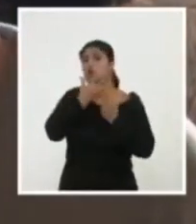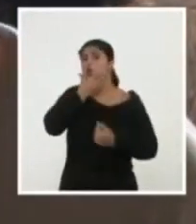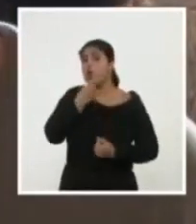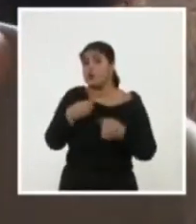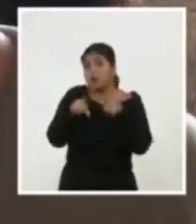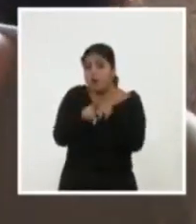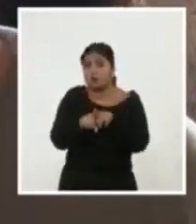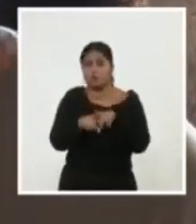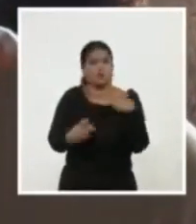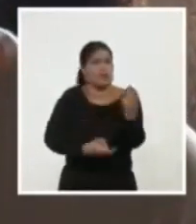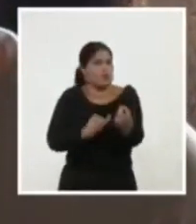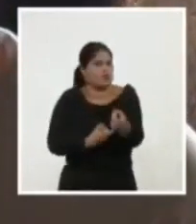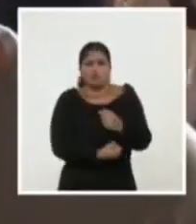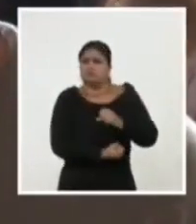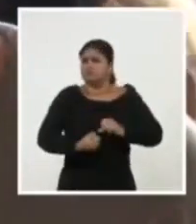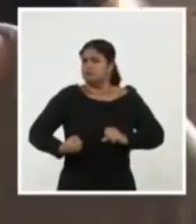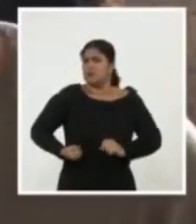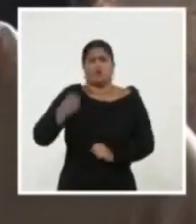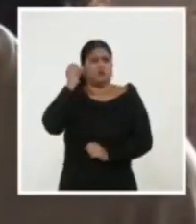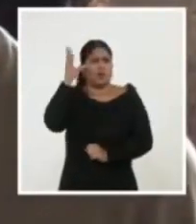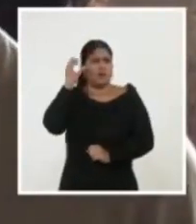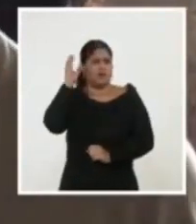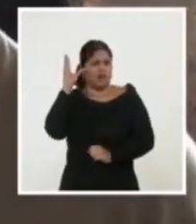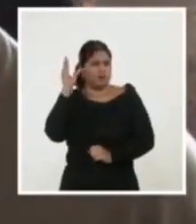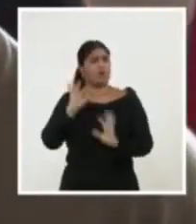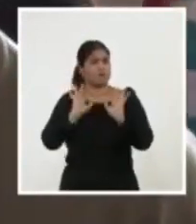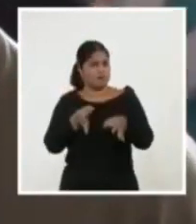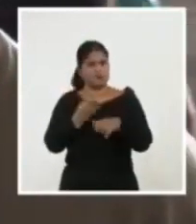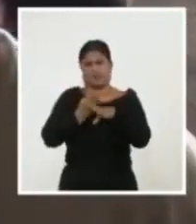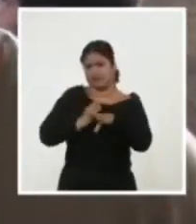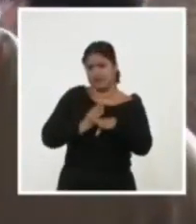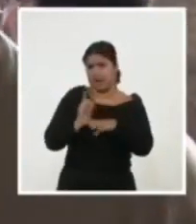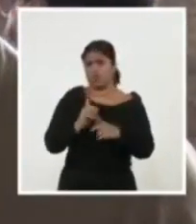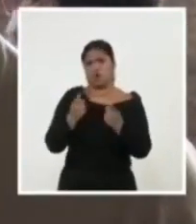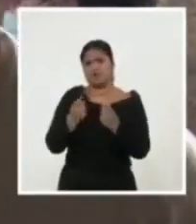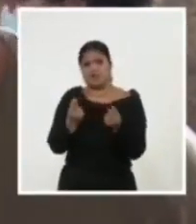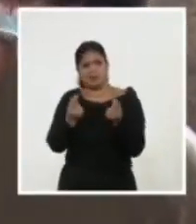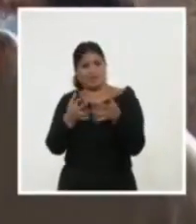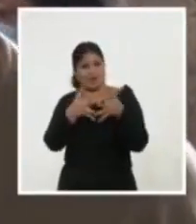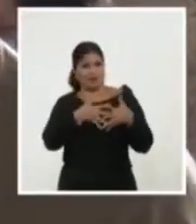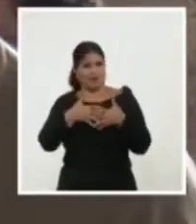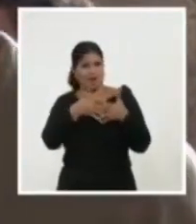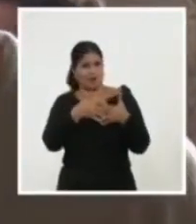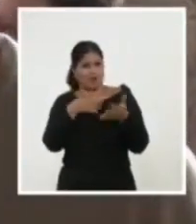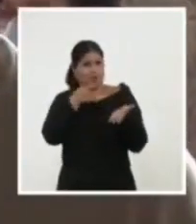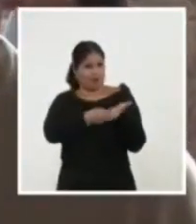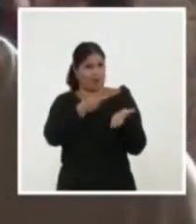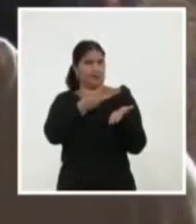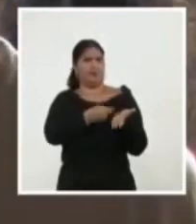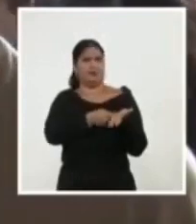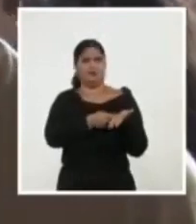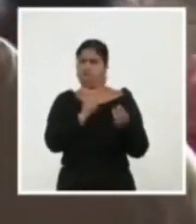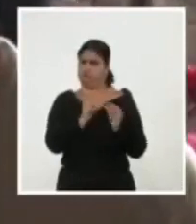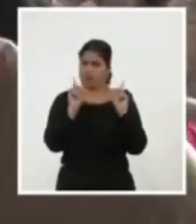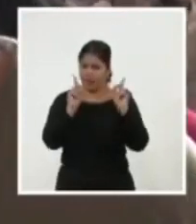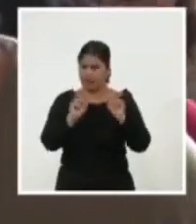también demuestra que no tenemos que recibir ni un centavo ni una orden para creer en el socialismo y para luchar por él, que es muchas veces